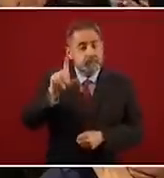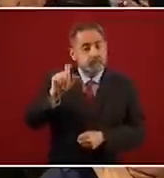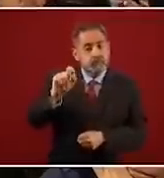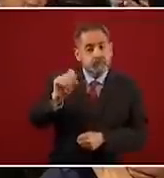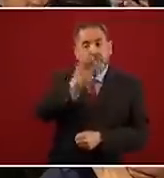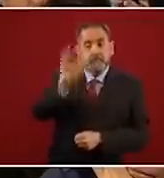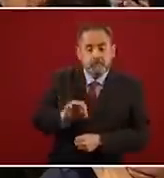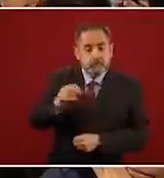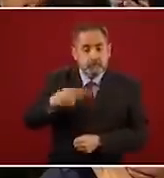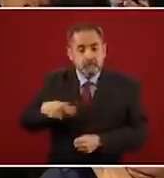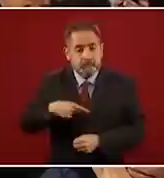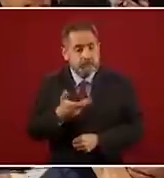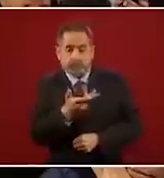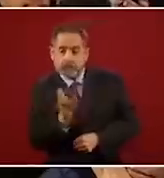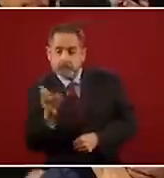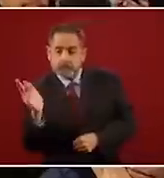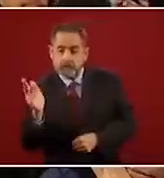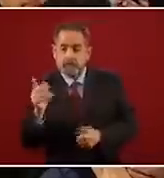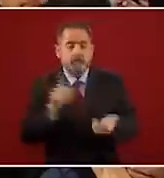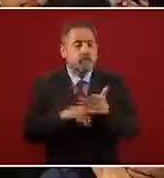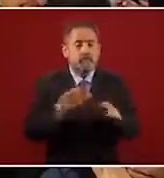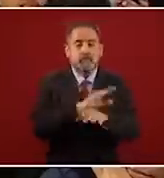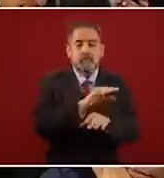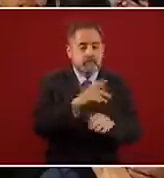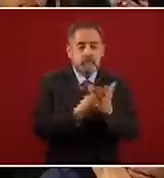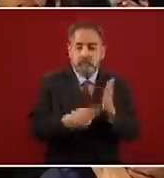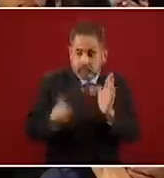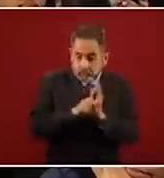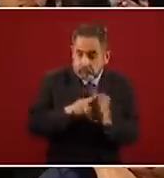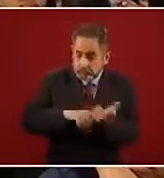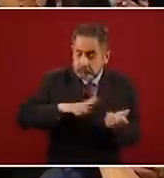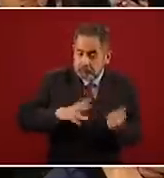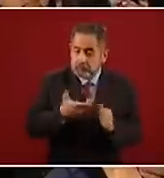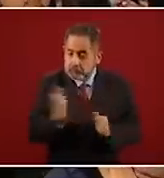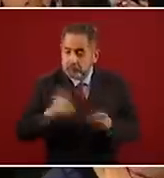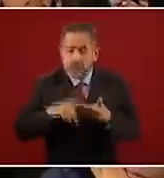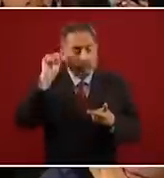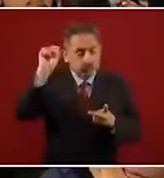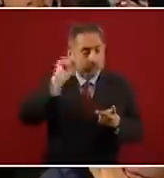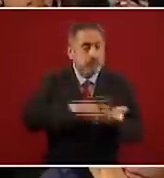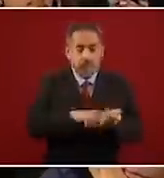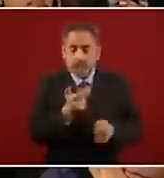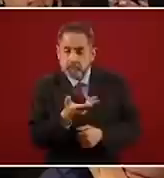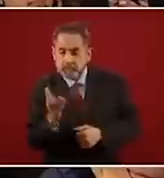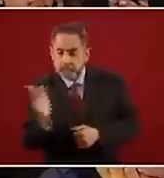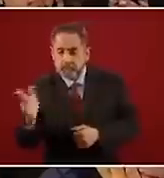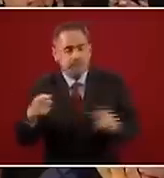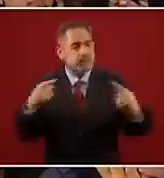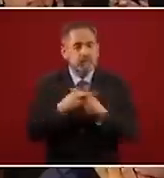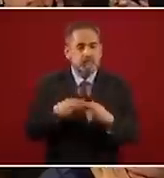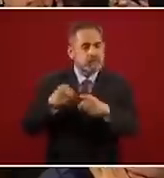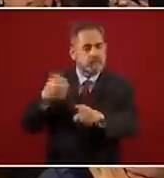los trabajadores despedidos fueron trabajadores de base, trabajadores sindicalizados, contraviniendo lo que